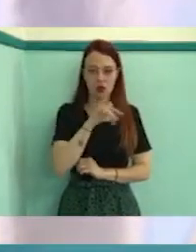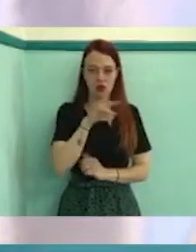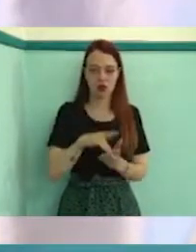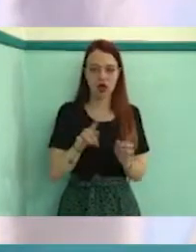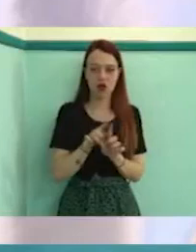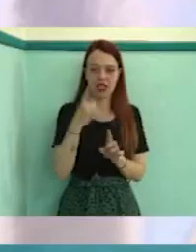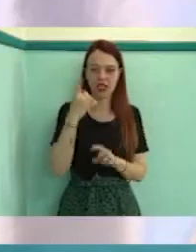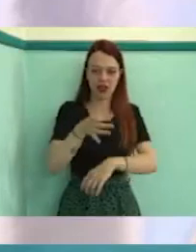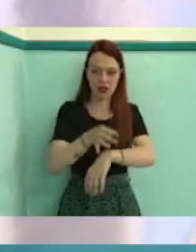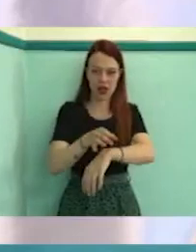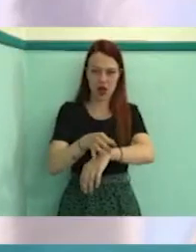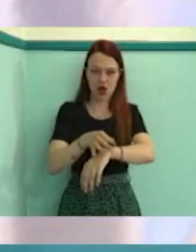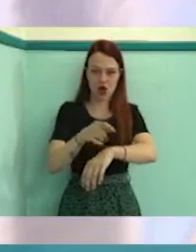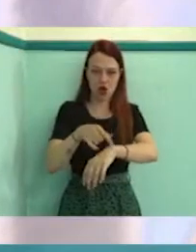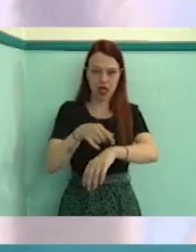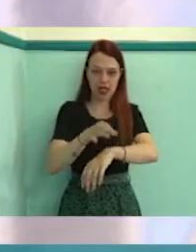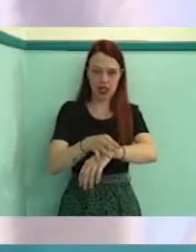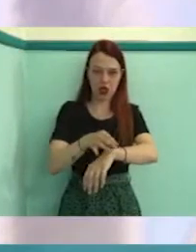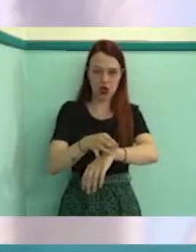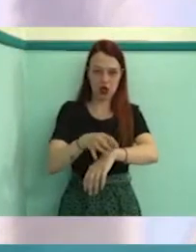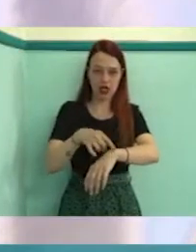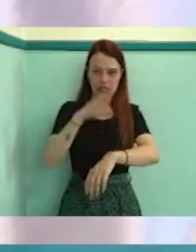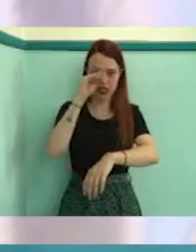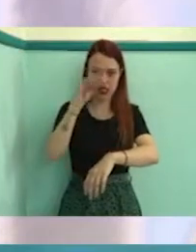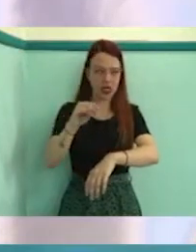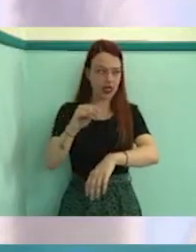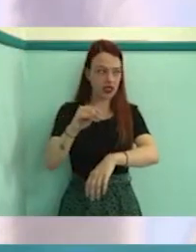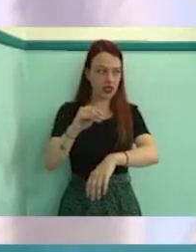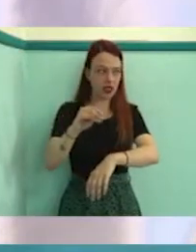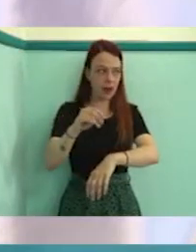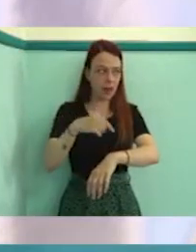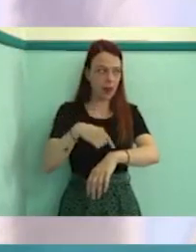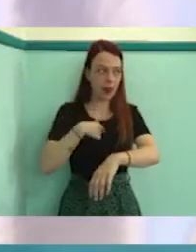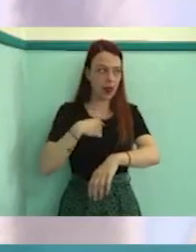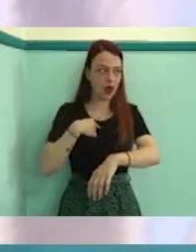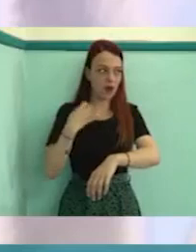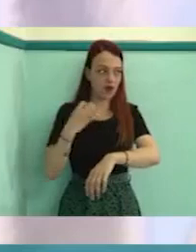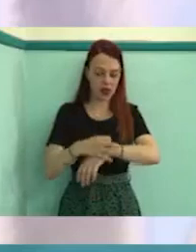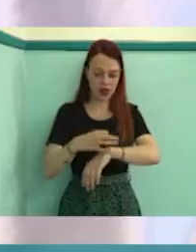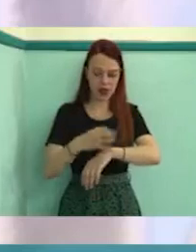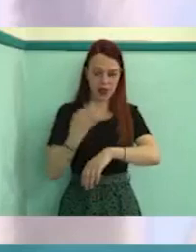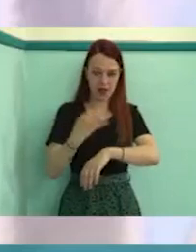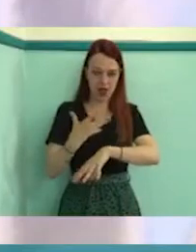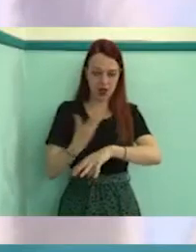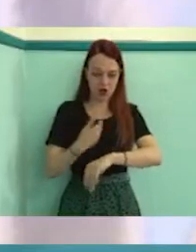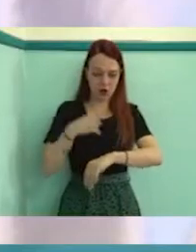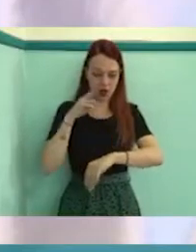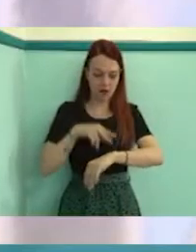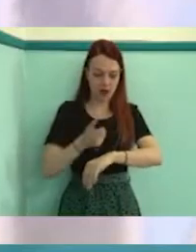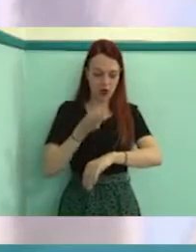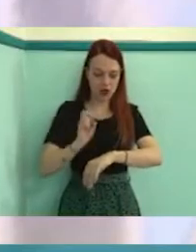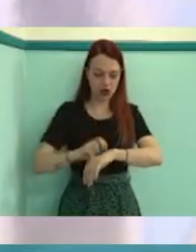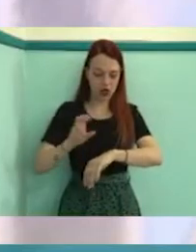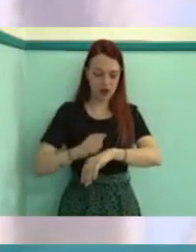fitbit con las con los eh relojes eh inteligentes yo no podía soltar eso yo tenía que llevar eso y tenía que ver cuando estaba caminando